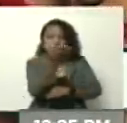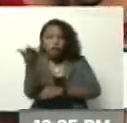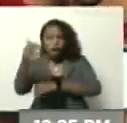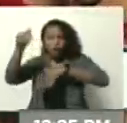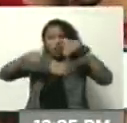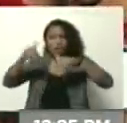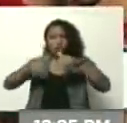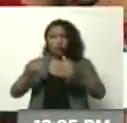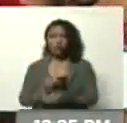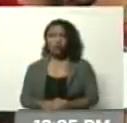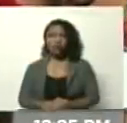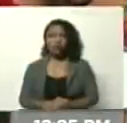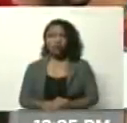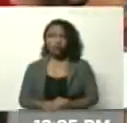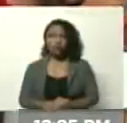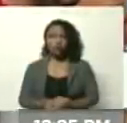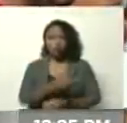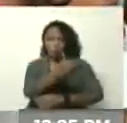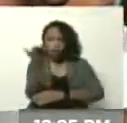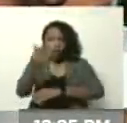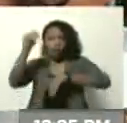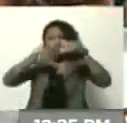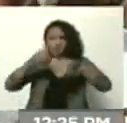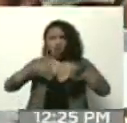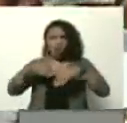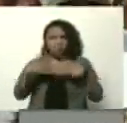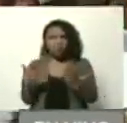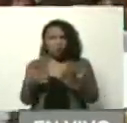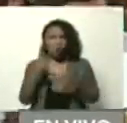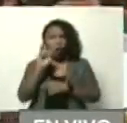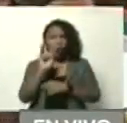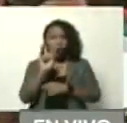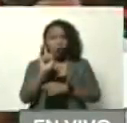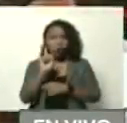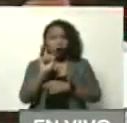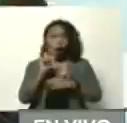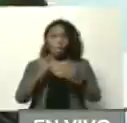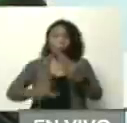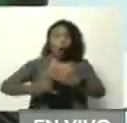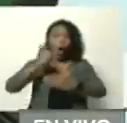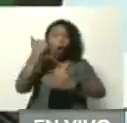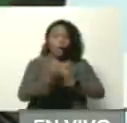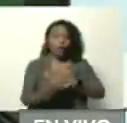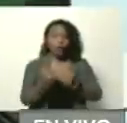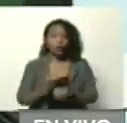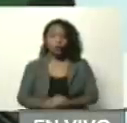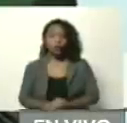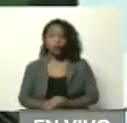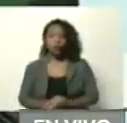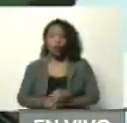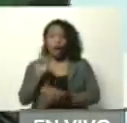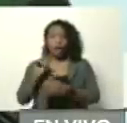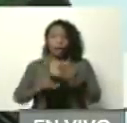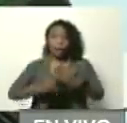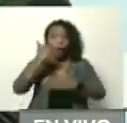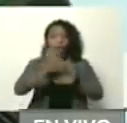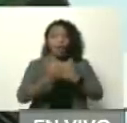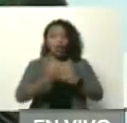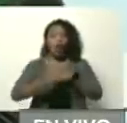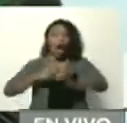votaron te dé votaron por un proyecto ya se proyecto lo